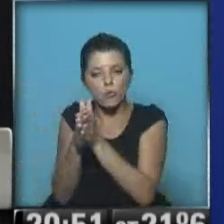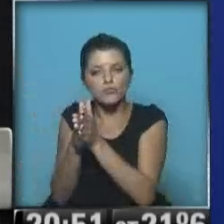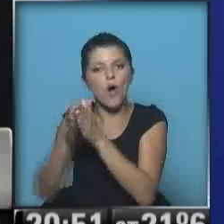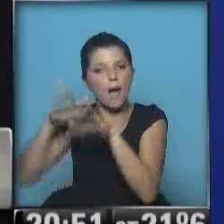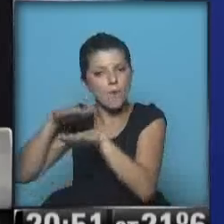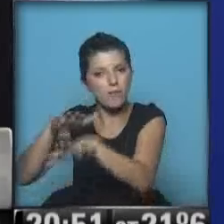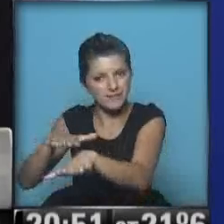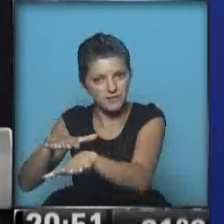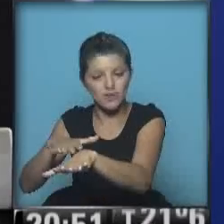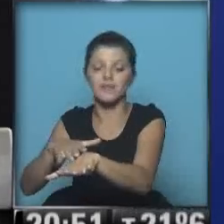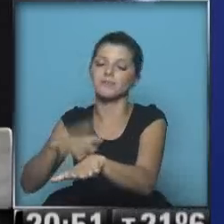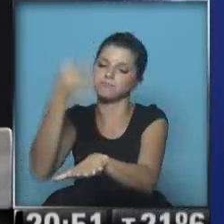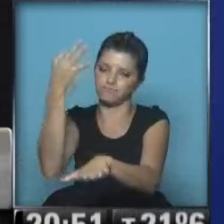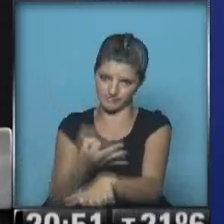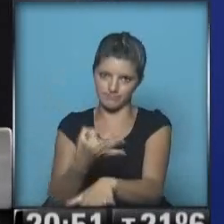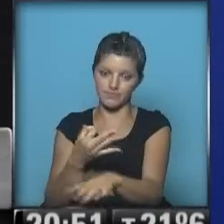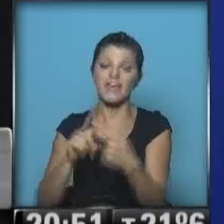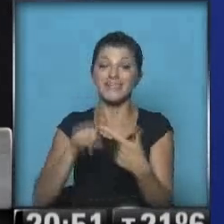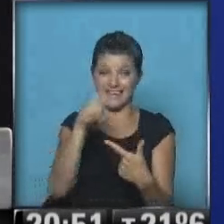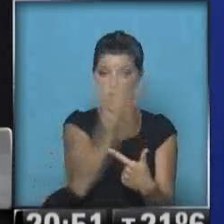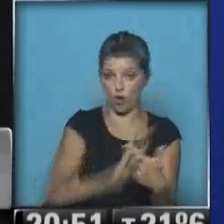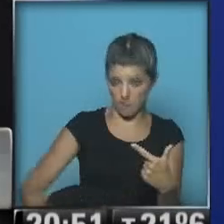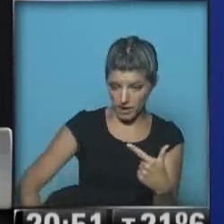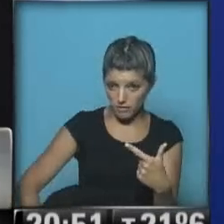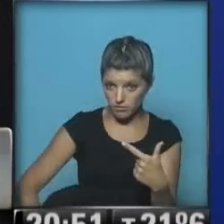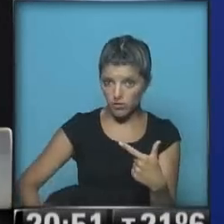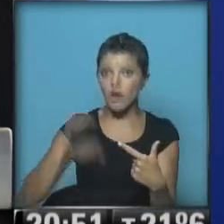movilizaciones, no cabe la menor duda. Y que el gobierno de